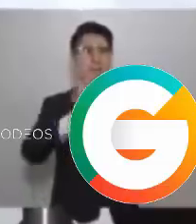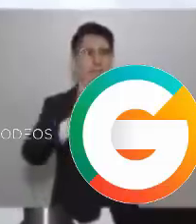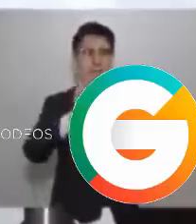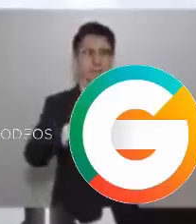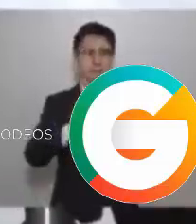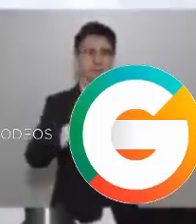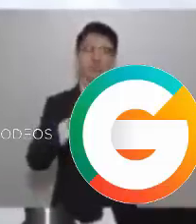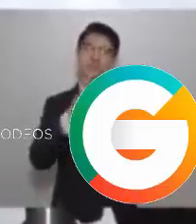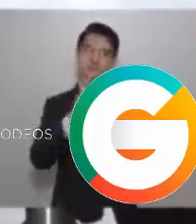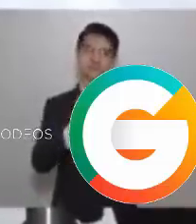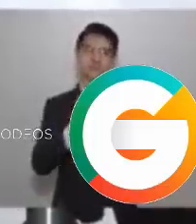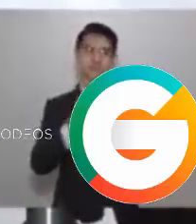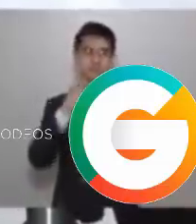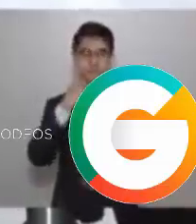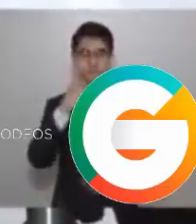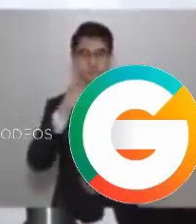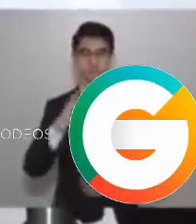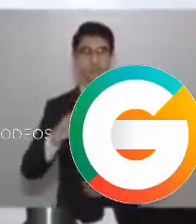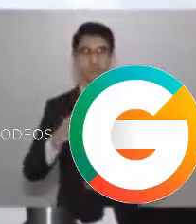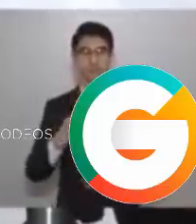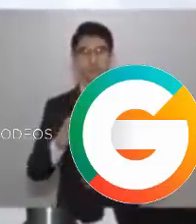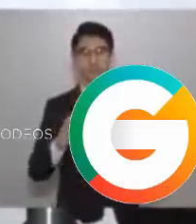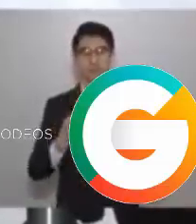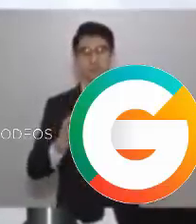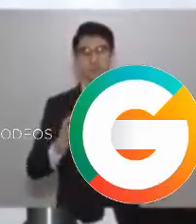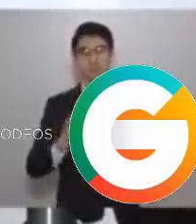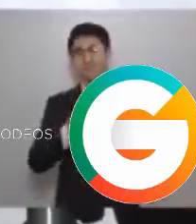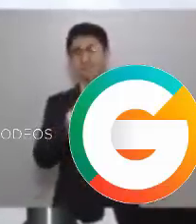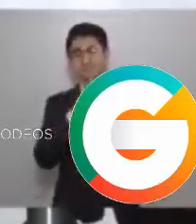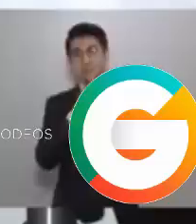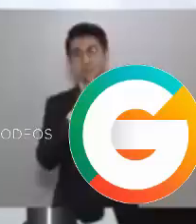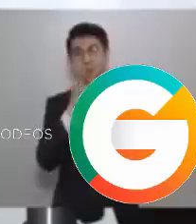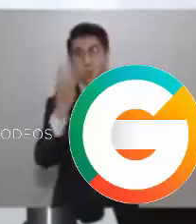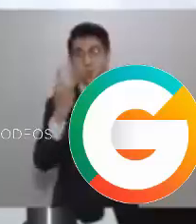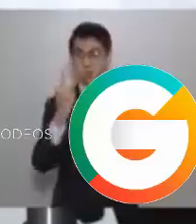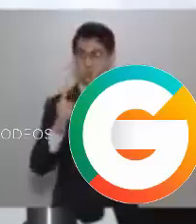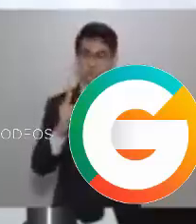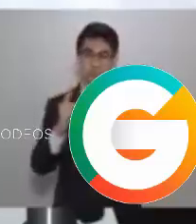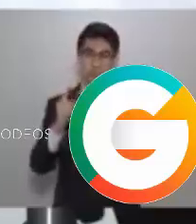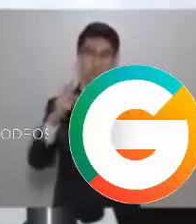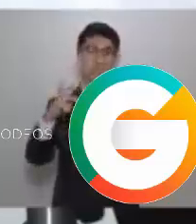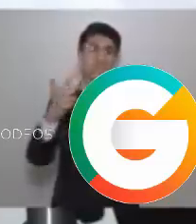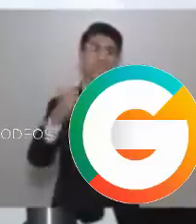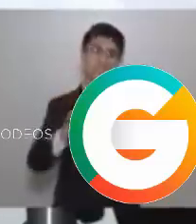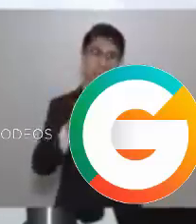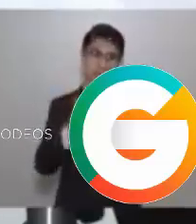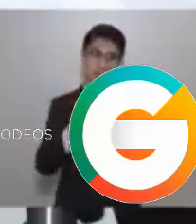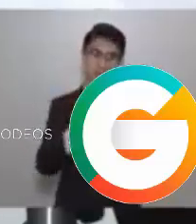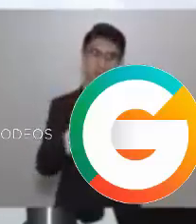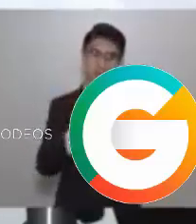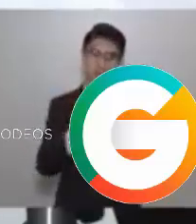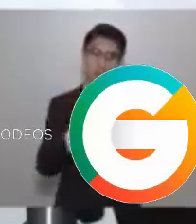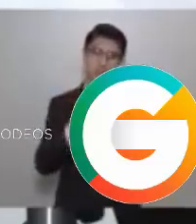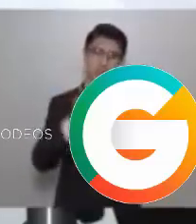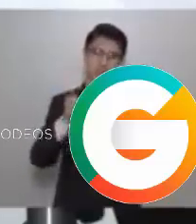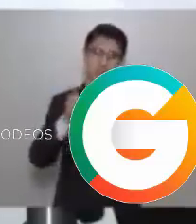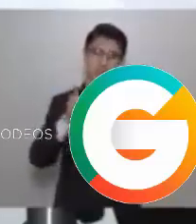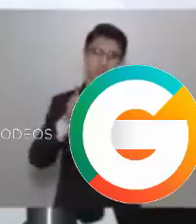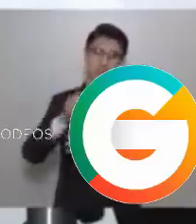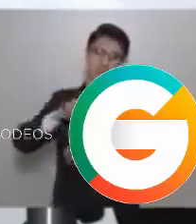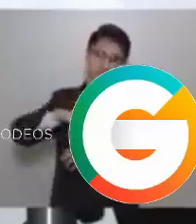menor de 13 años de edad. La presencia de este niño es que acompañaba a